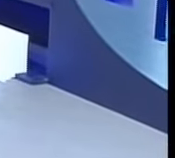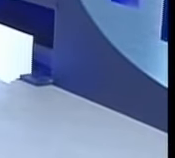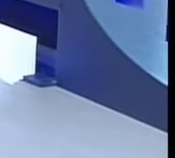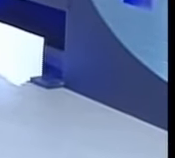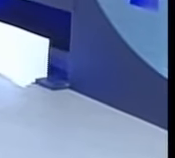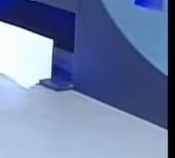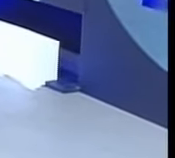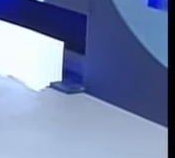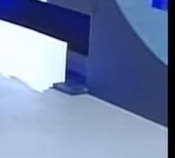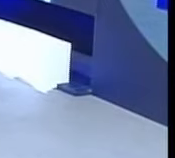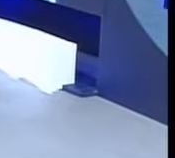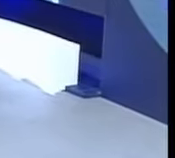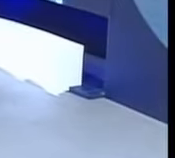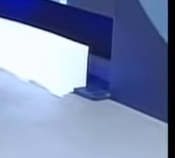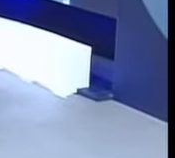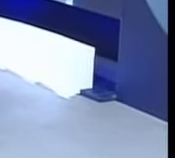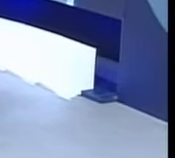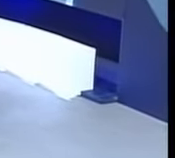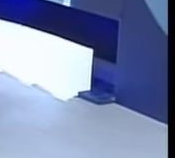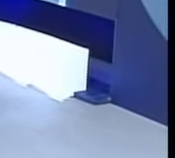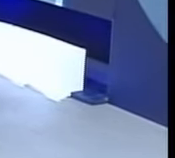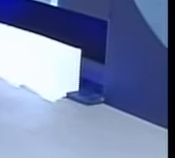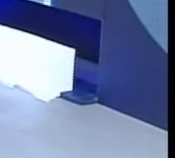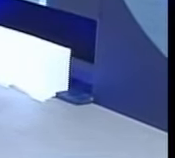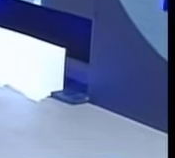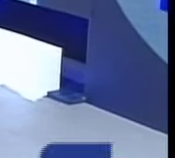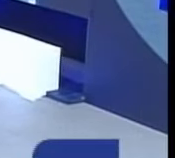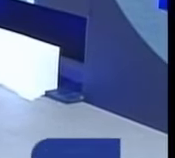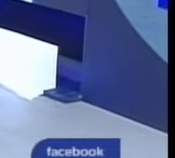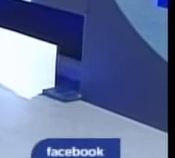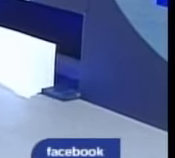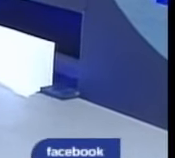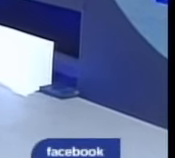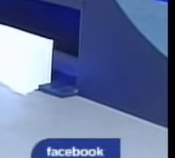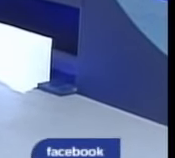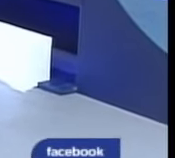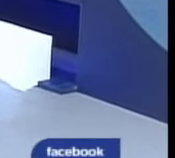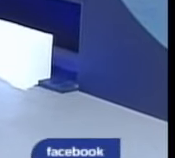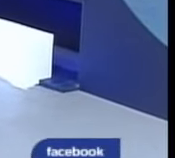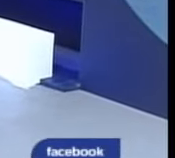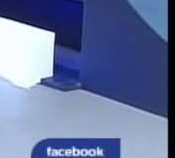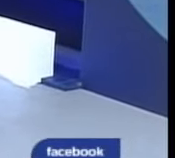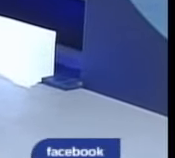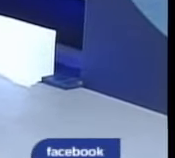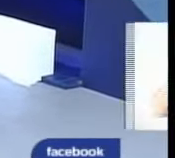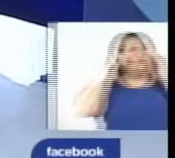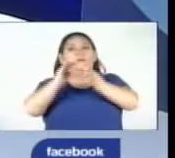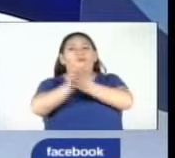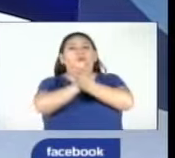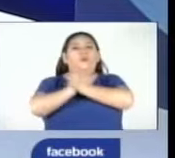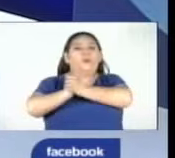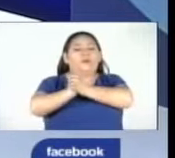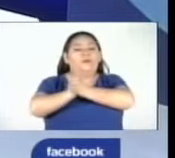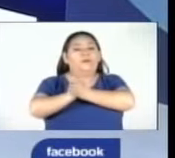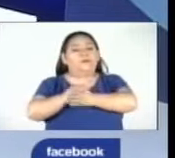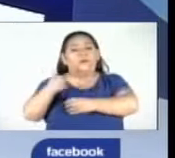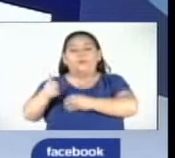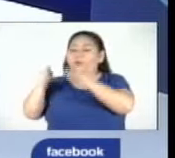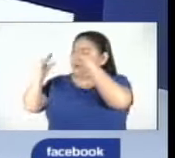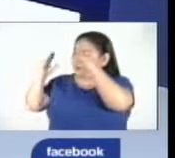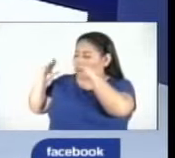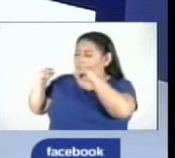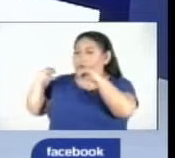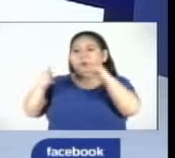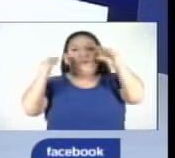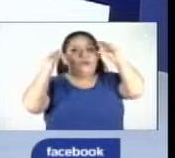Muy buenas noches, 28 de febrero del año 2024. Un verdadero placer que usted nuevamente esté en nuestra sintonía. Roxana, buenas